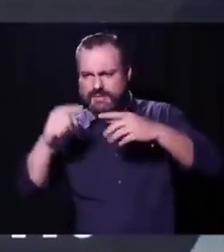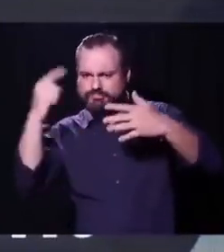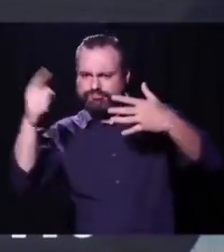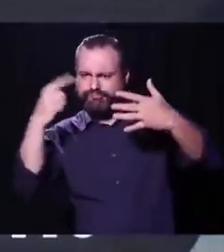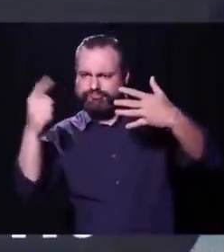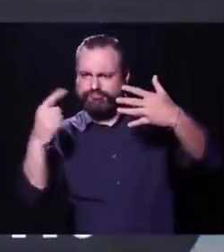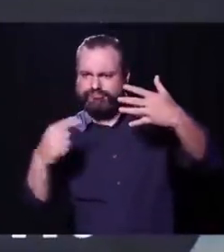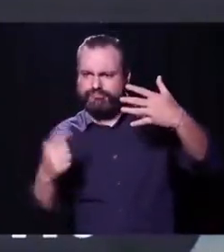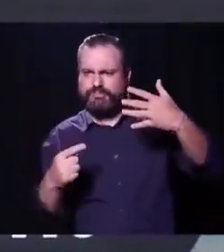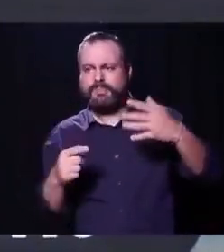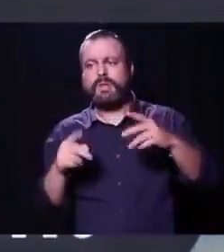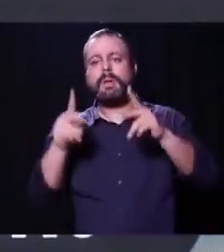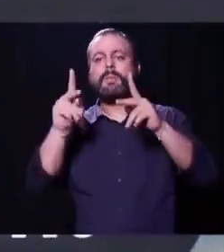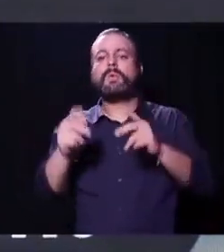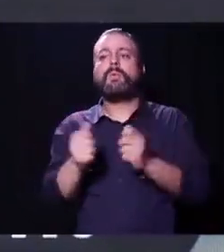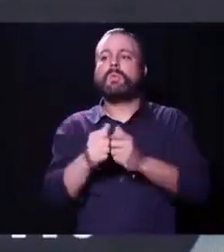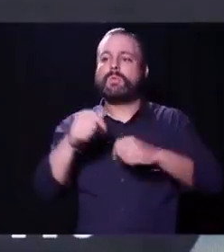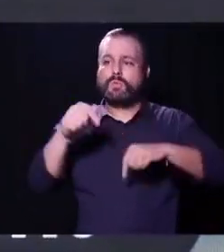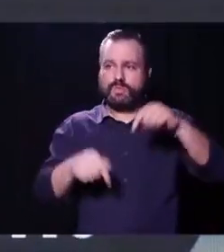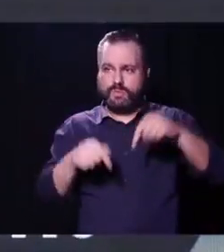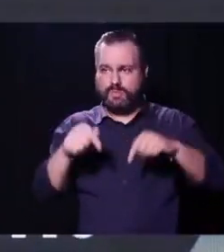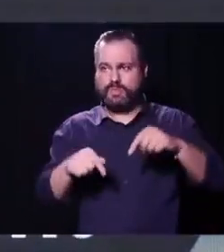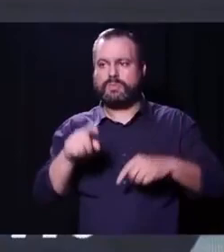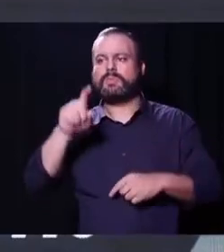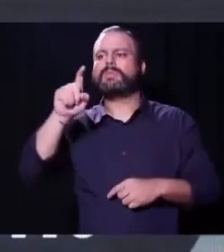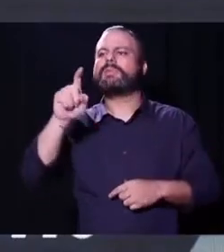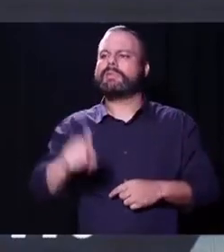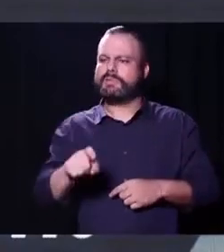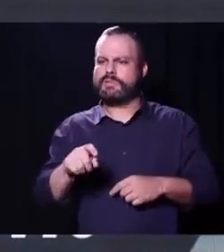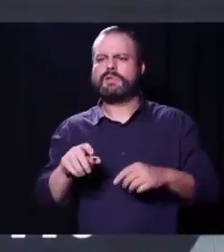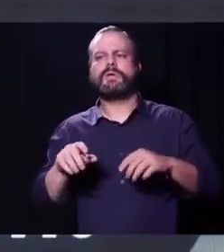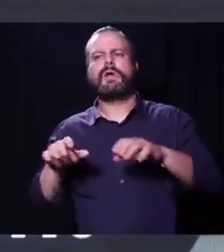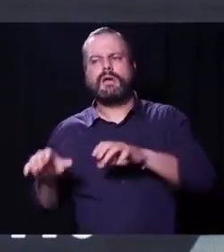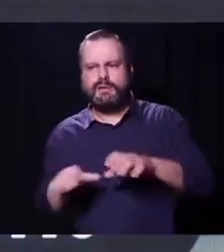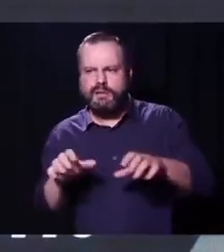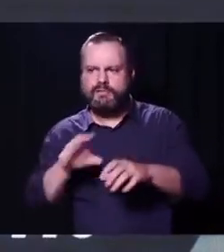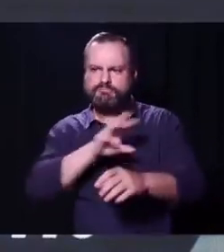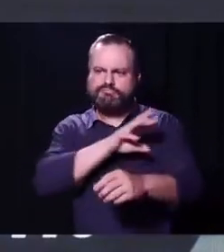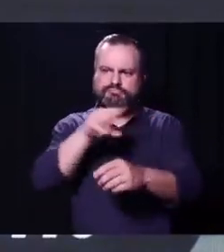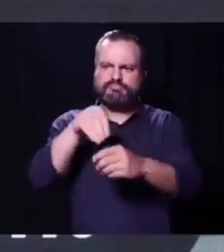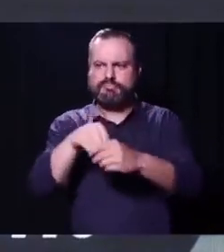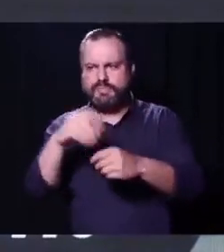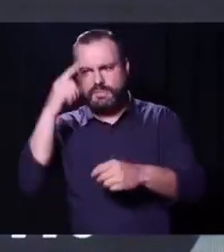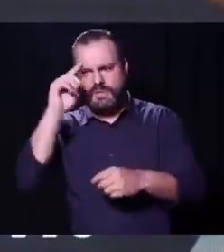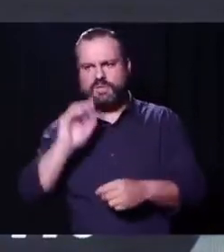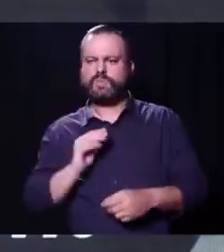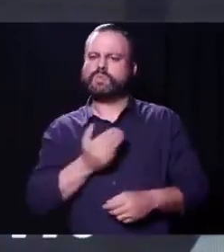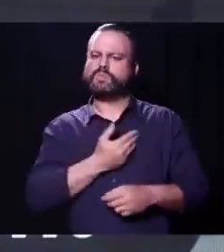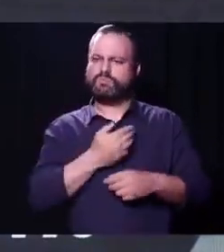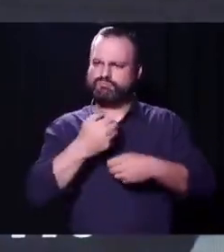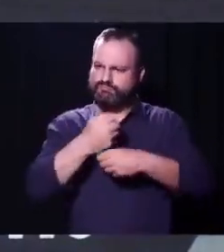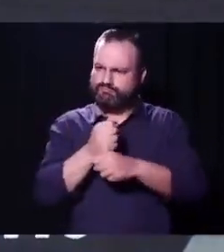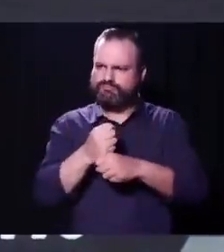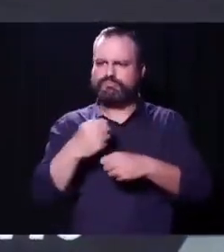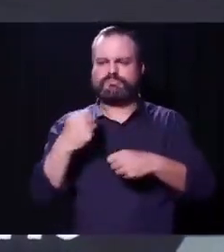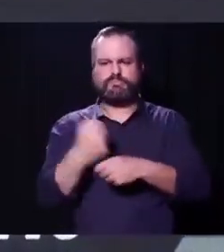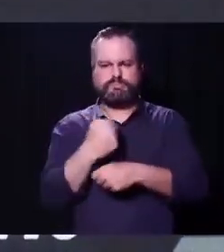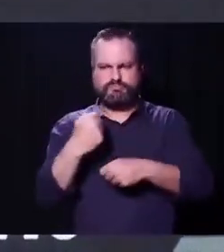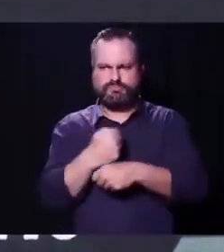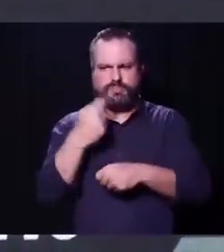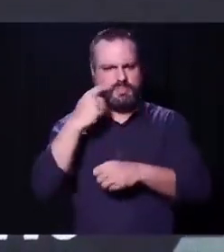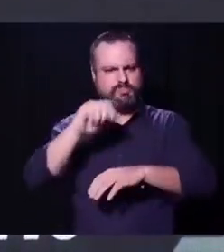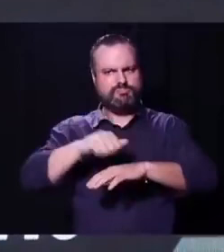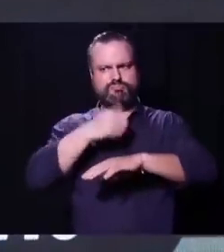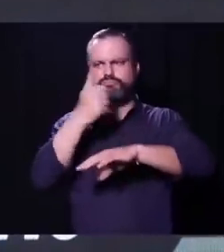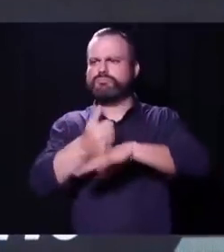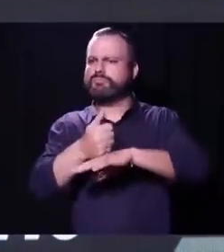con discapacidad, el recreativo. O sea, en eso tenemos nosotros que priorizar. Y falta algo